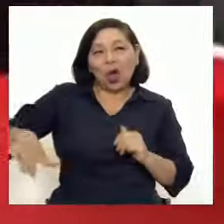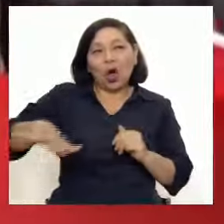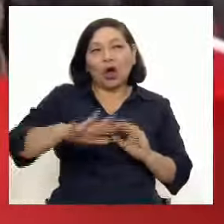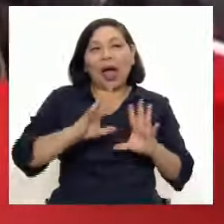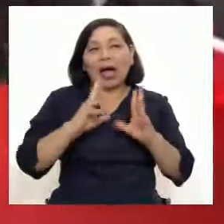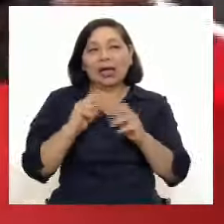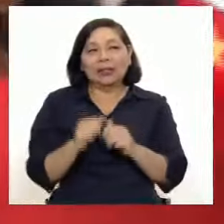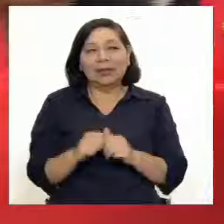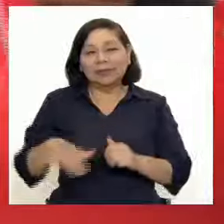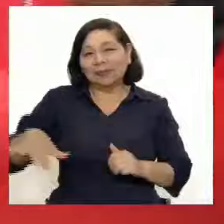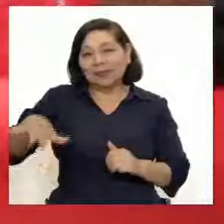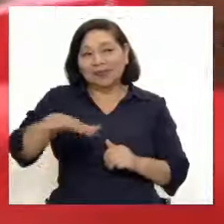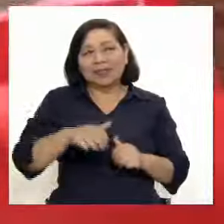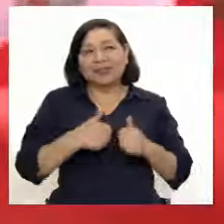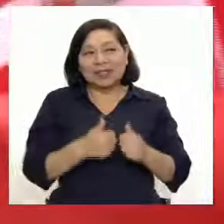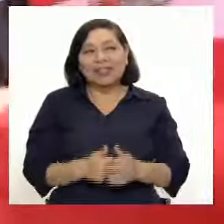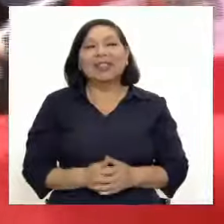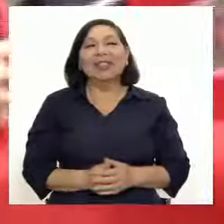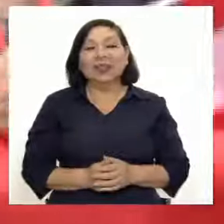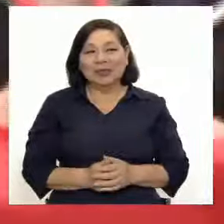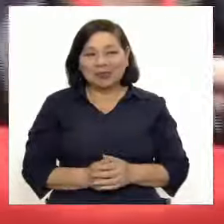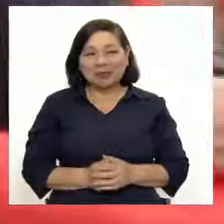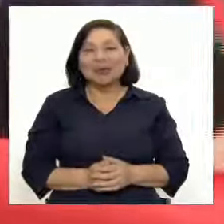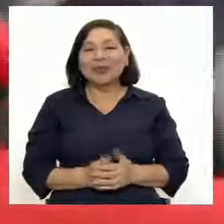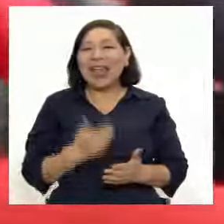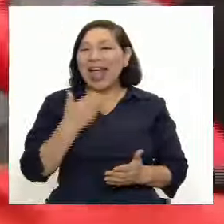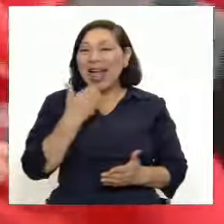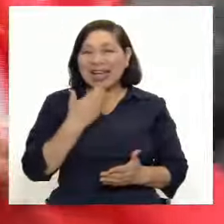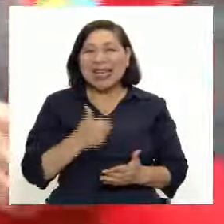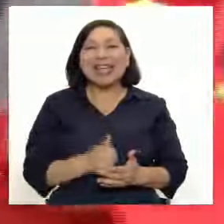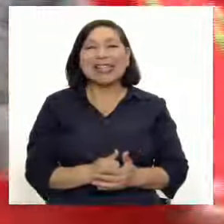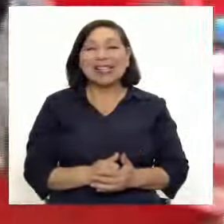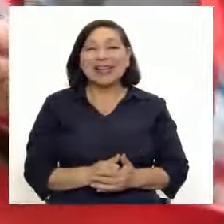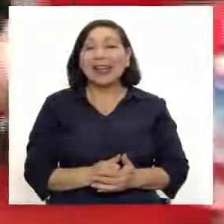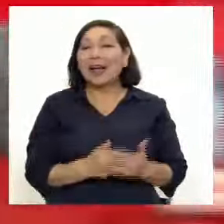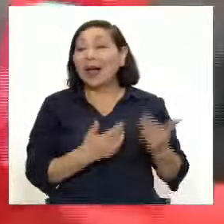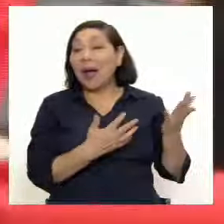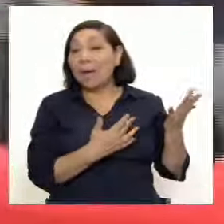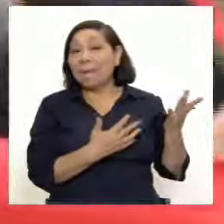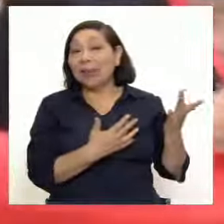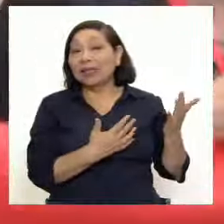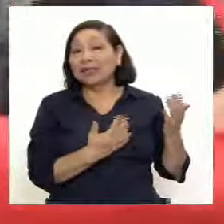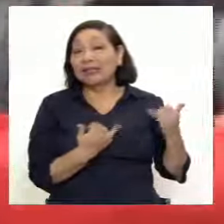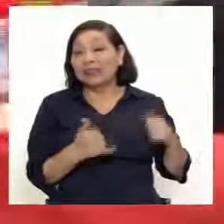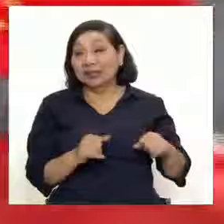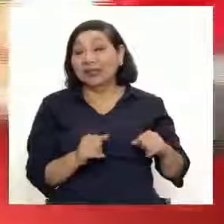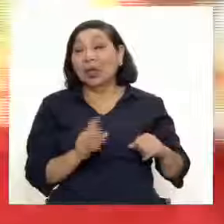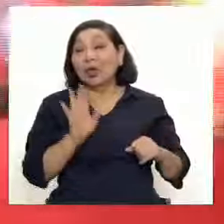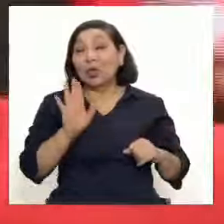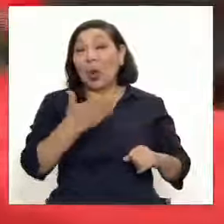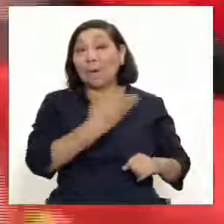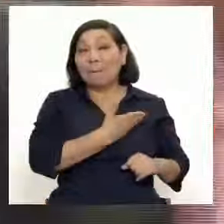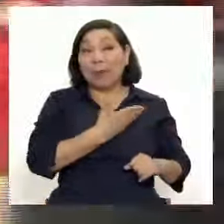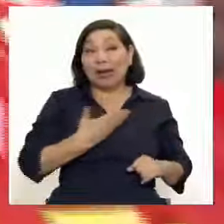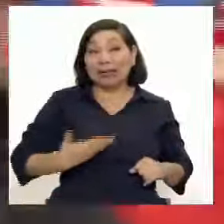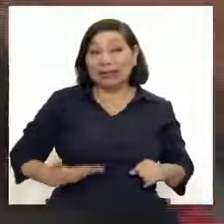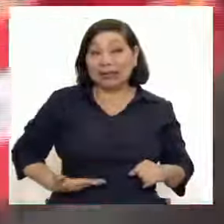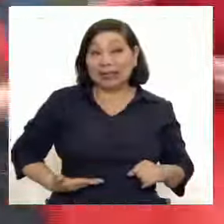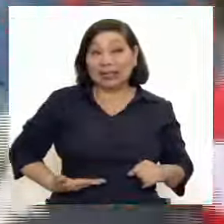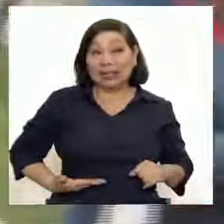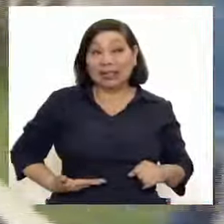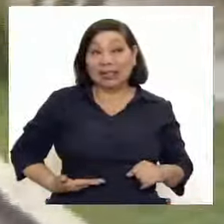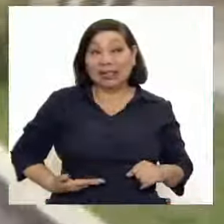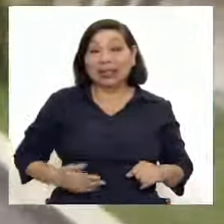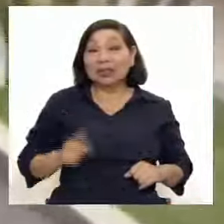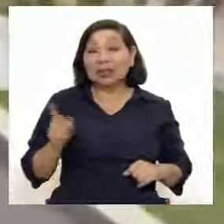todos los 80 personas que estamos acá. Muy bien, muchas gracias. Entonces ellos están a la espera justamente de que su presidente, el